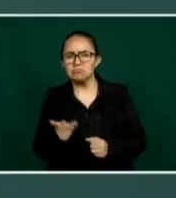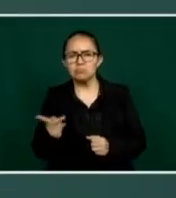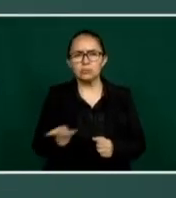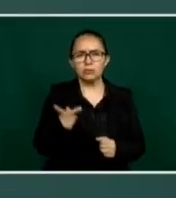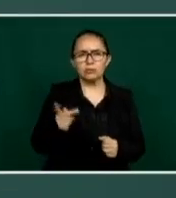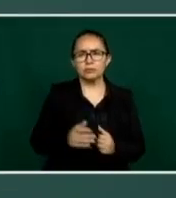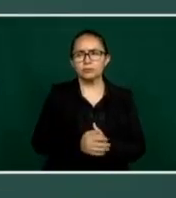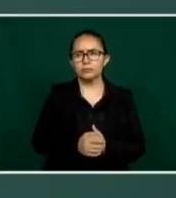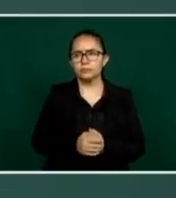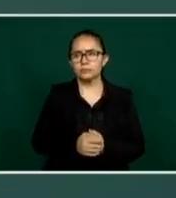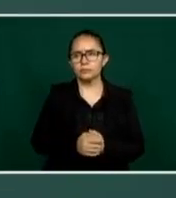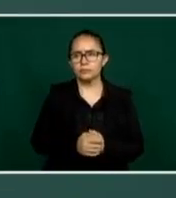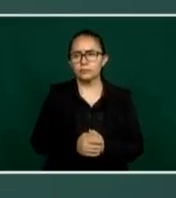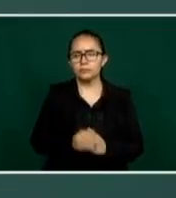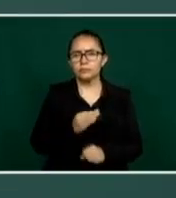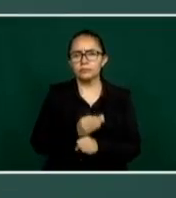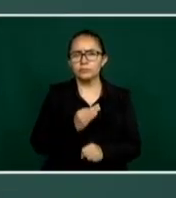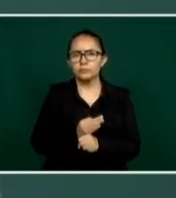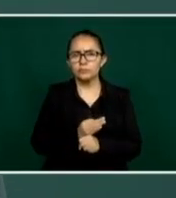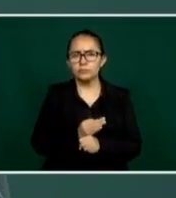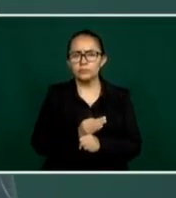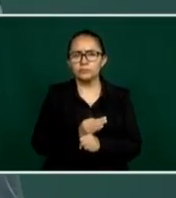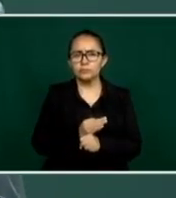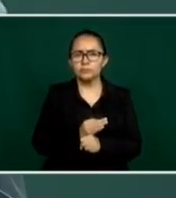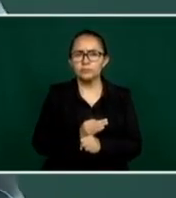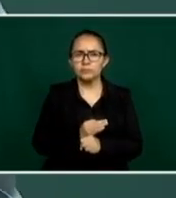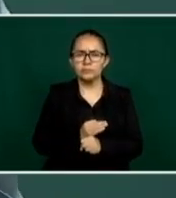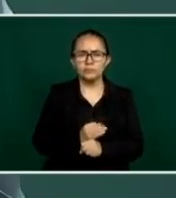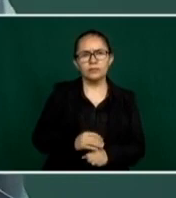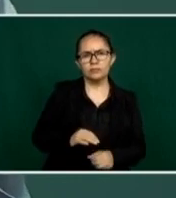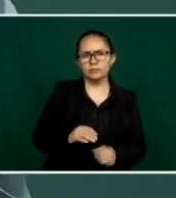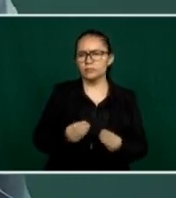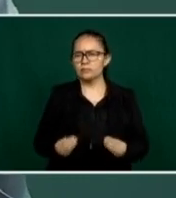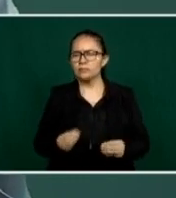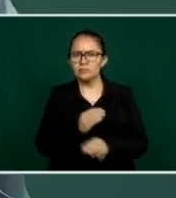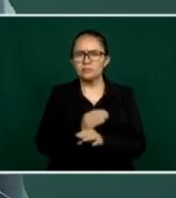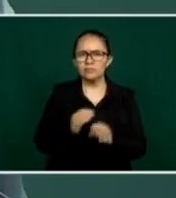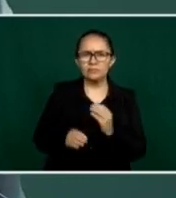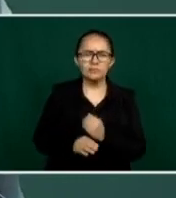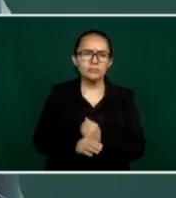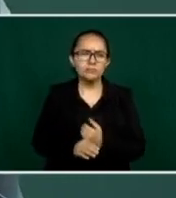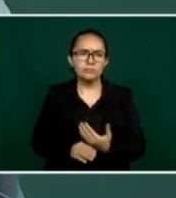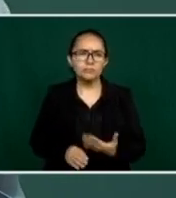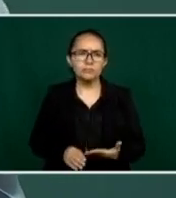verlo a detalle, pero hay infinidad de denuncias